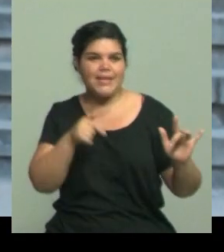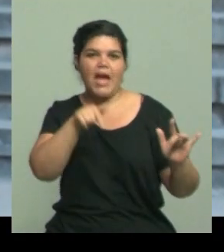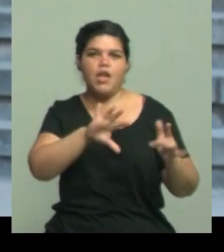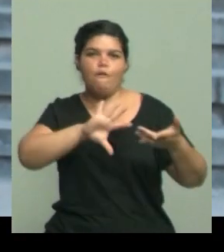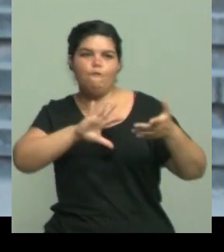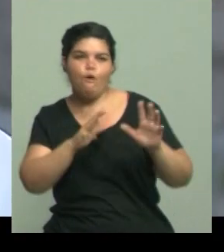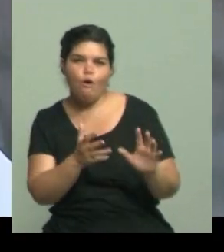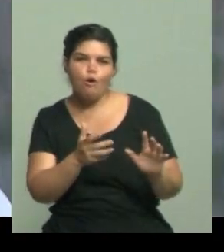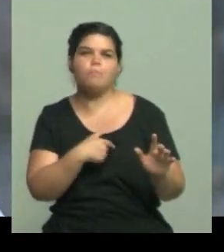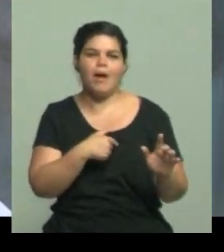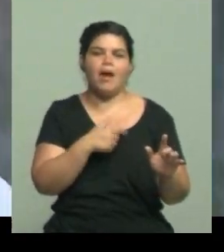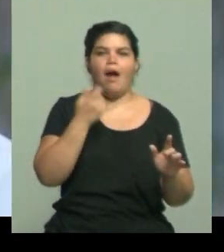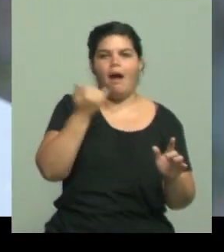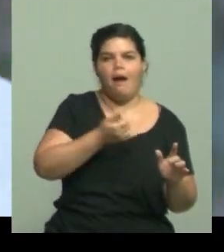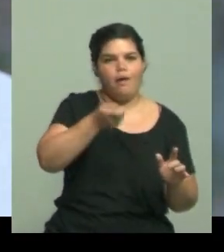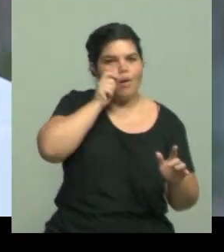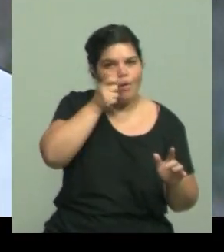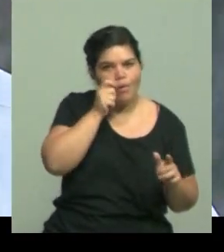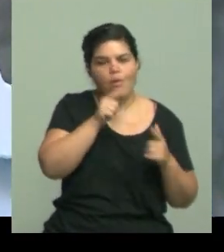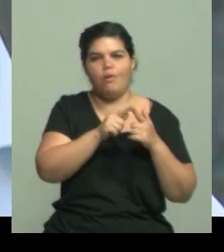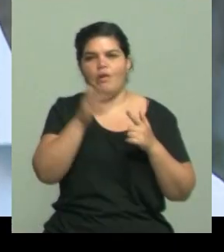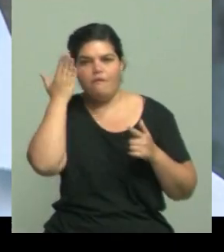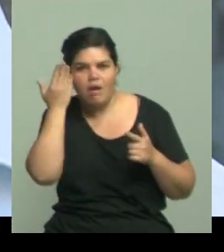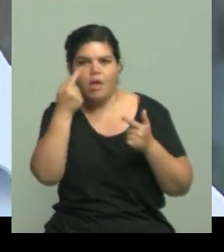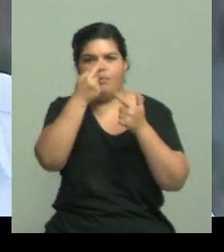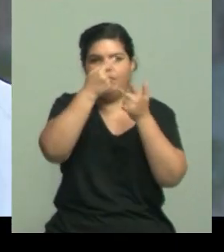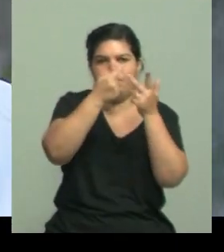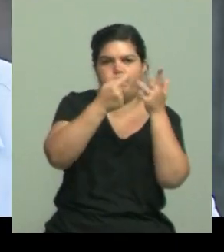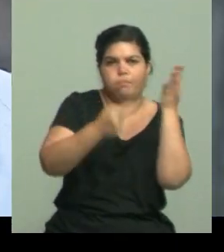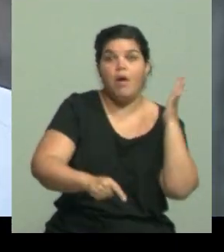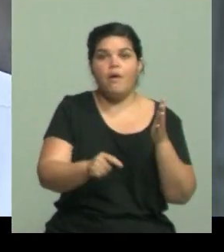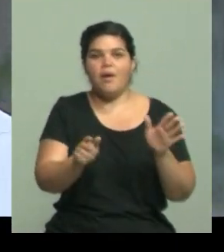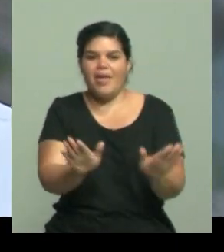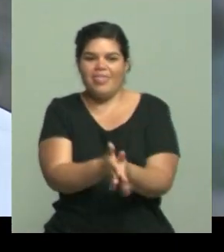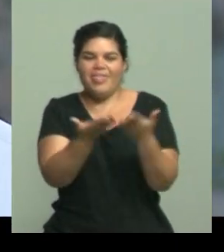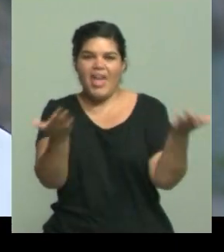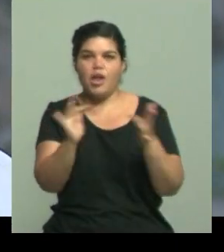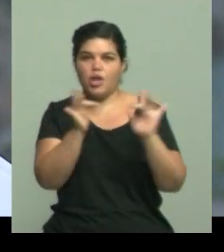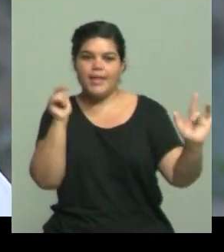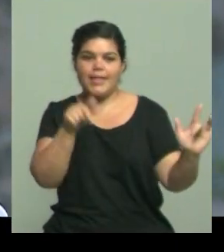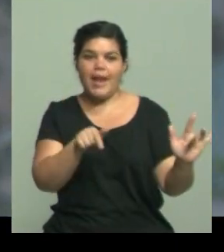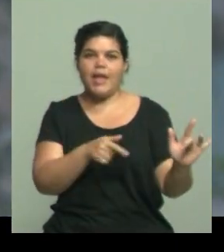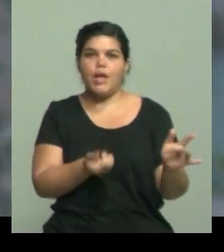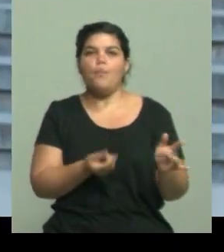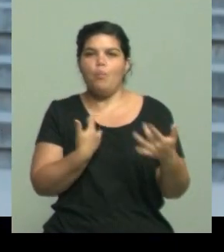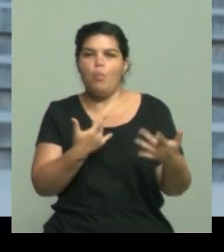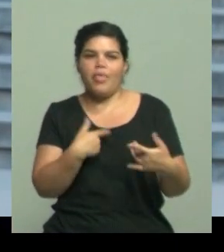de los algoritmos, buscando a través de Google, Facebook y todo eso, y tratando de conseguir usuarios, conquistar usuarios. Creo que